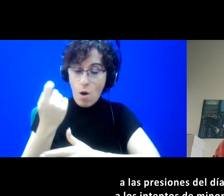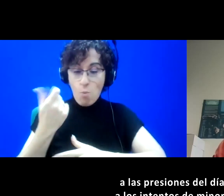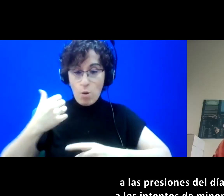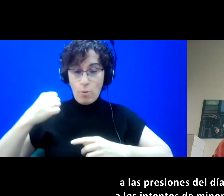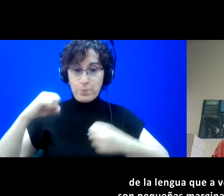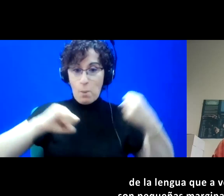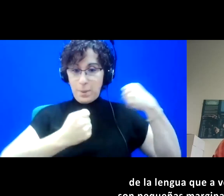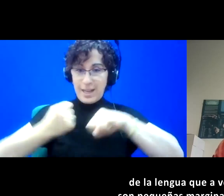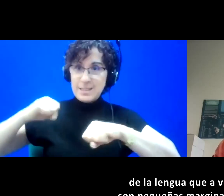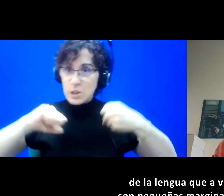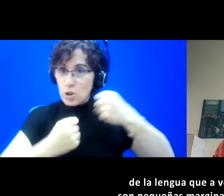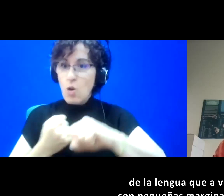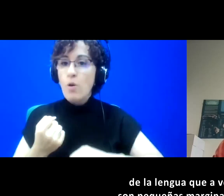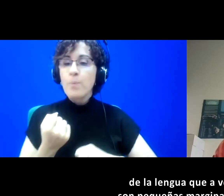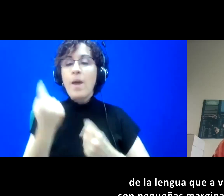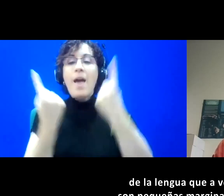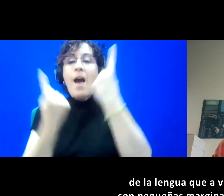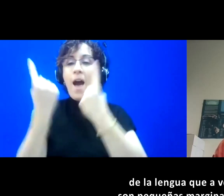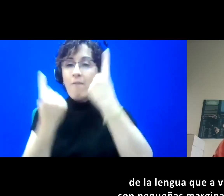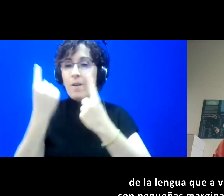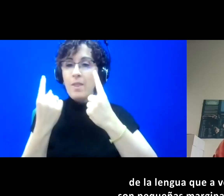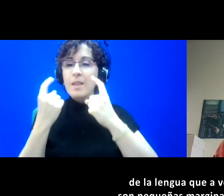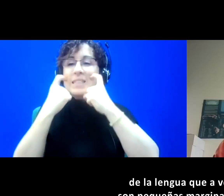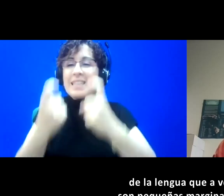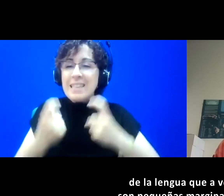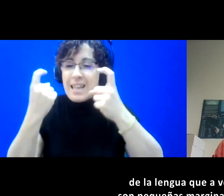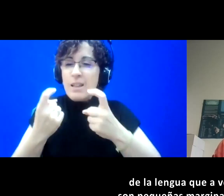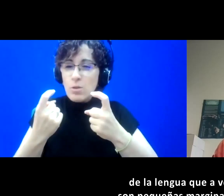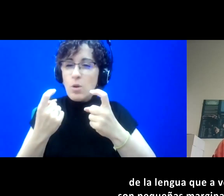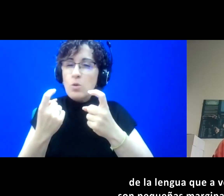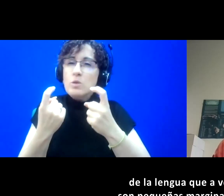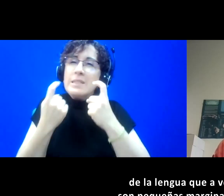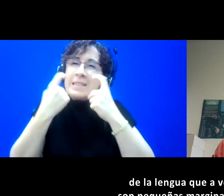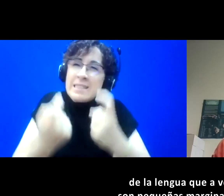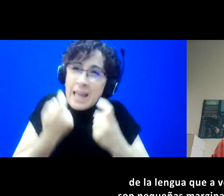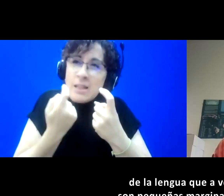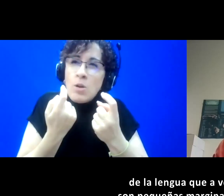minorización de la lengua, que a veces son pequeñas